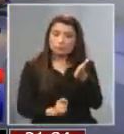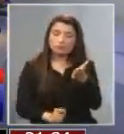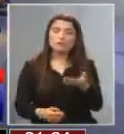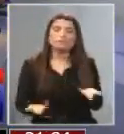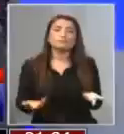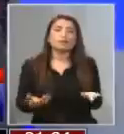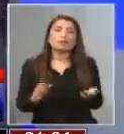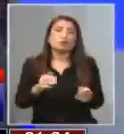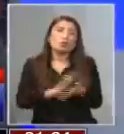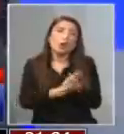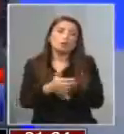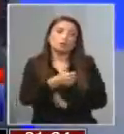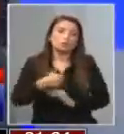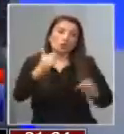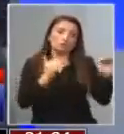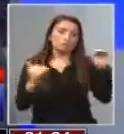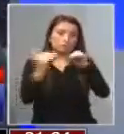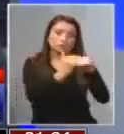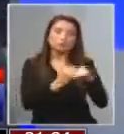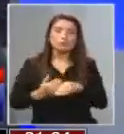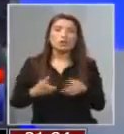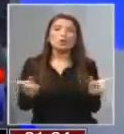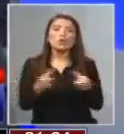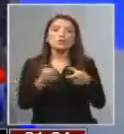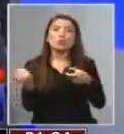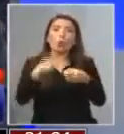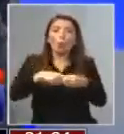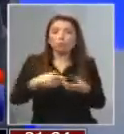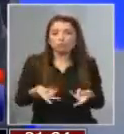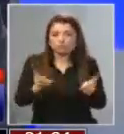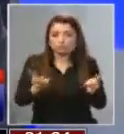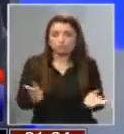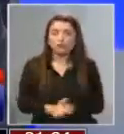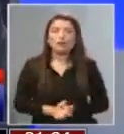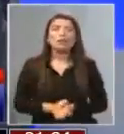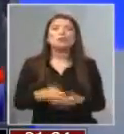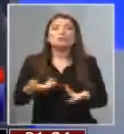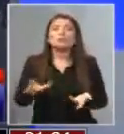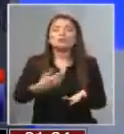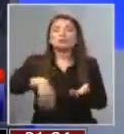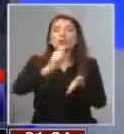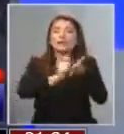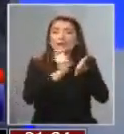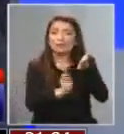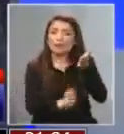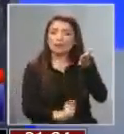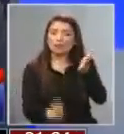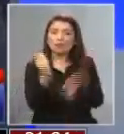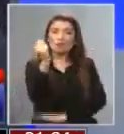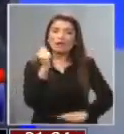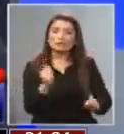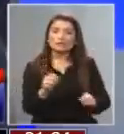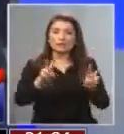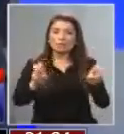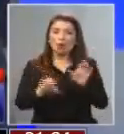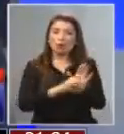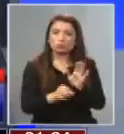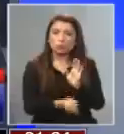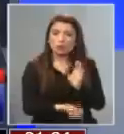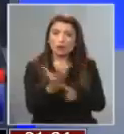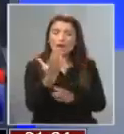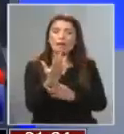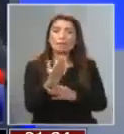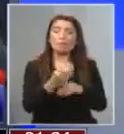cosas hace que si estamos escribiendo un documento sobre el contenido de la Constitución, es más probable que el hecho de ser